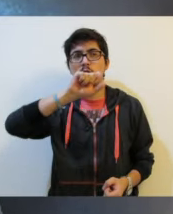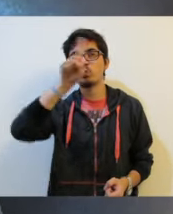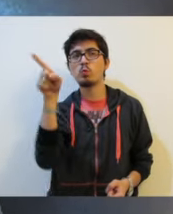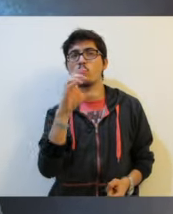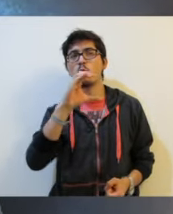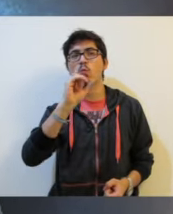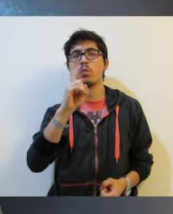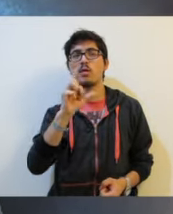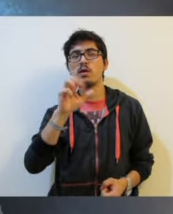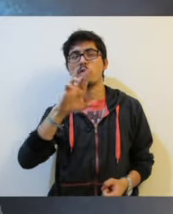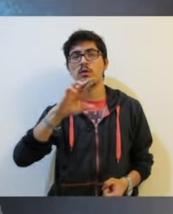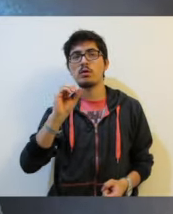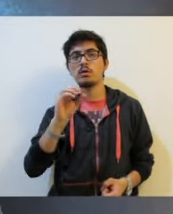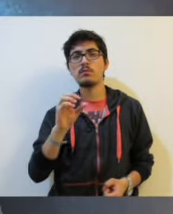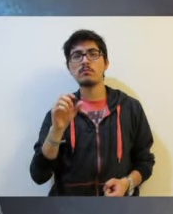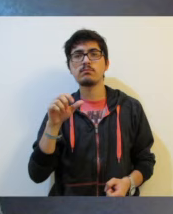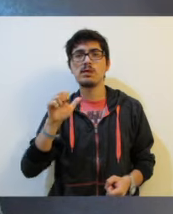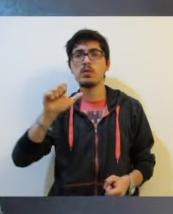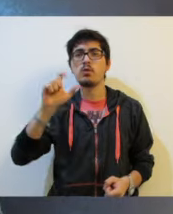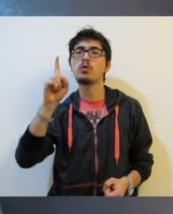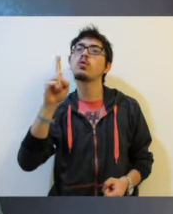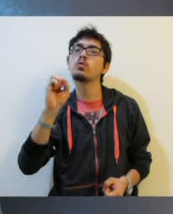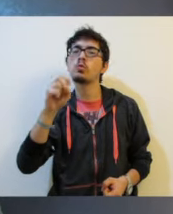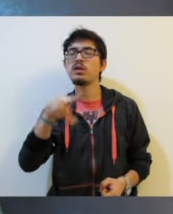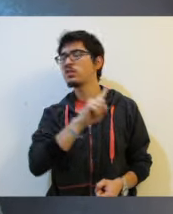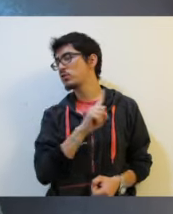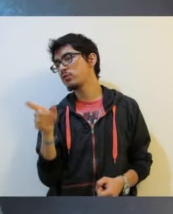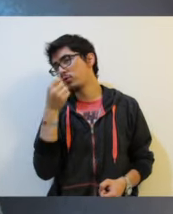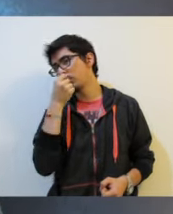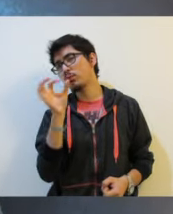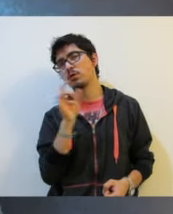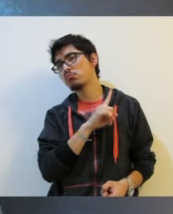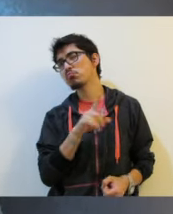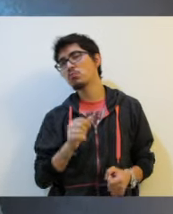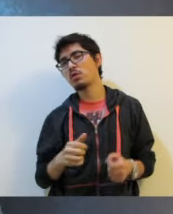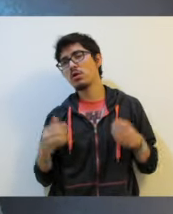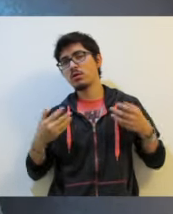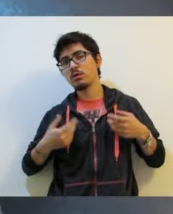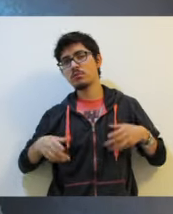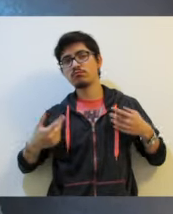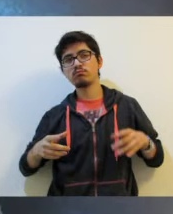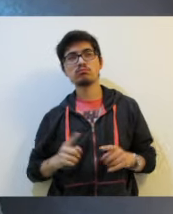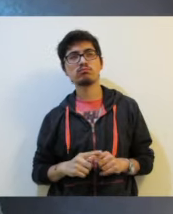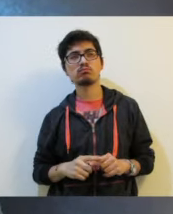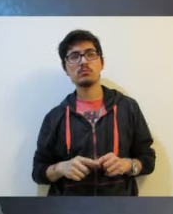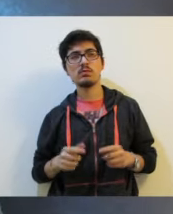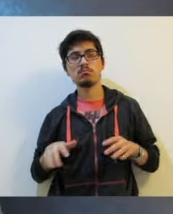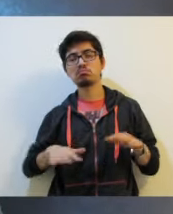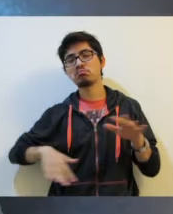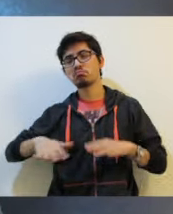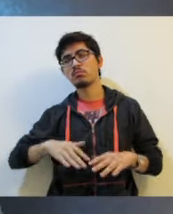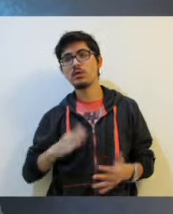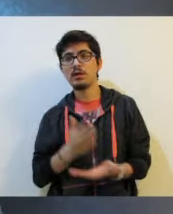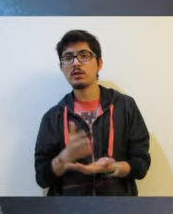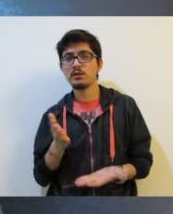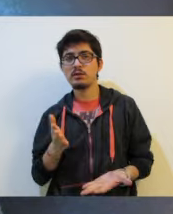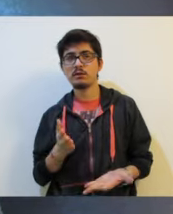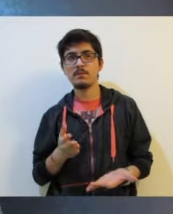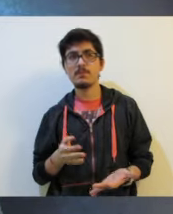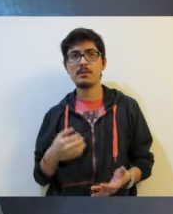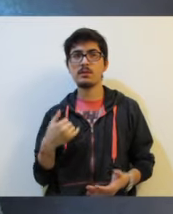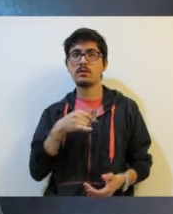va. Hasta que después, cuando ya llega a este festival, se da cuenta que tiene la compañía de este muchachito, que